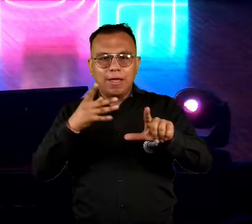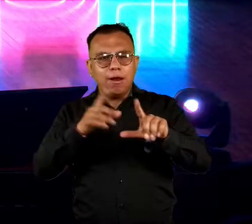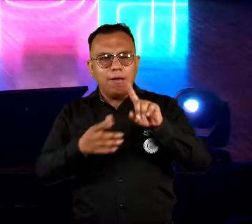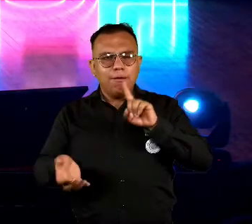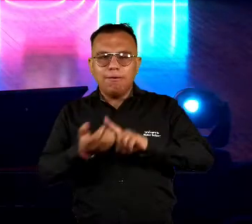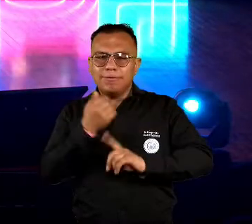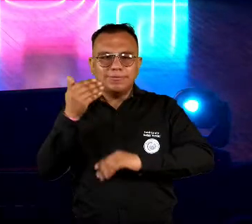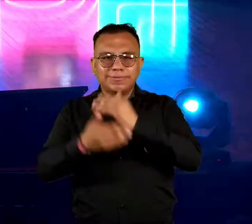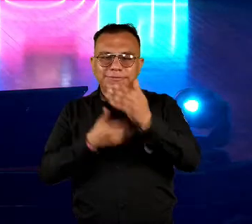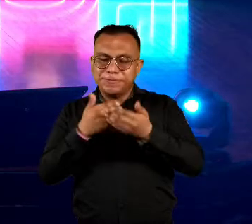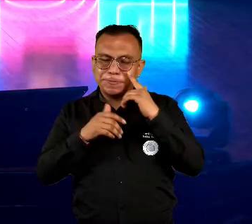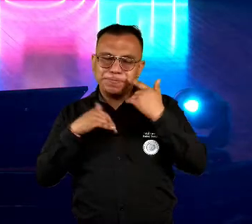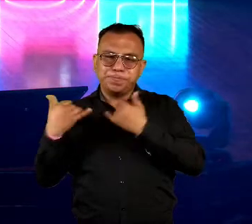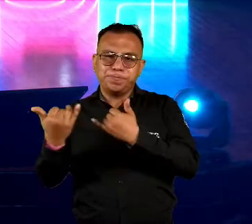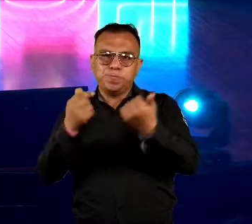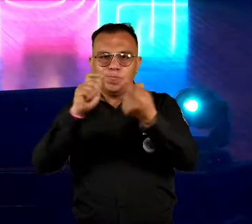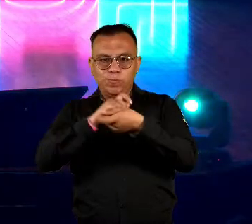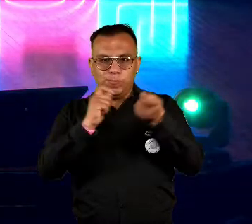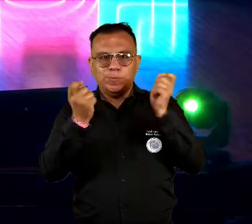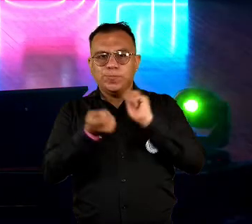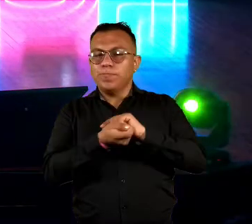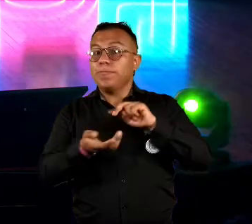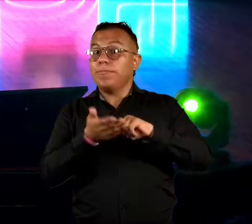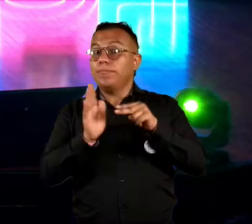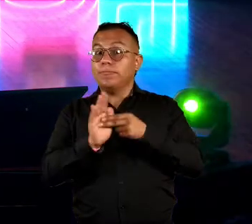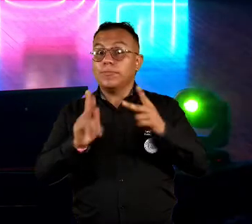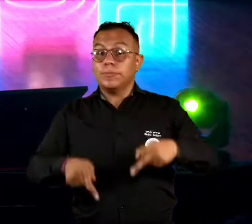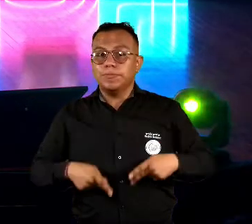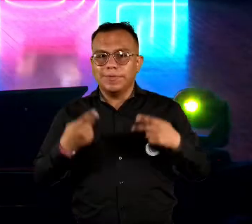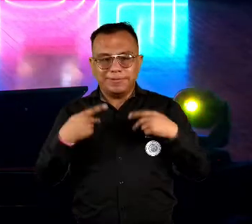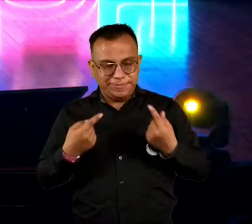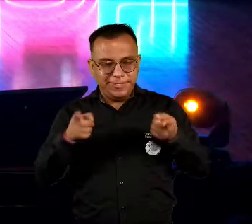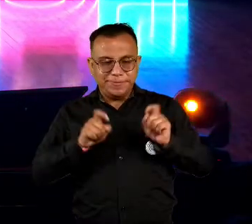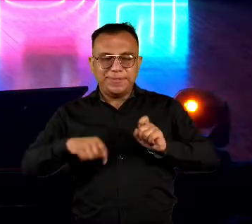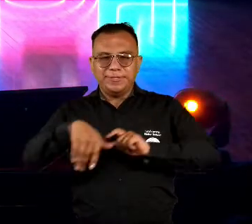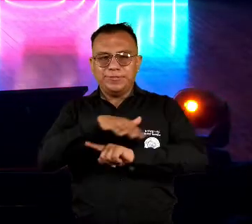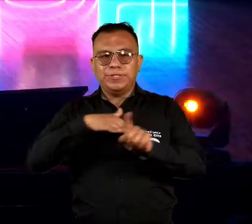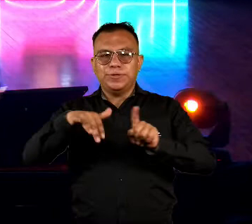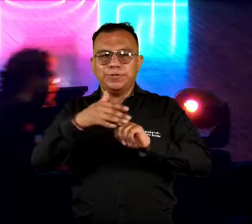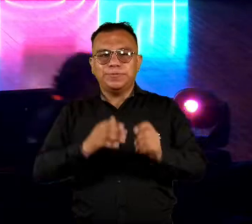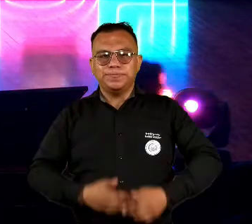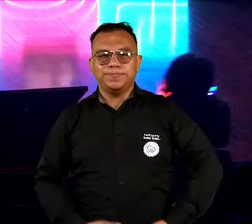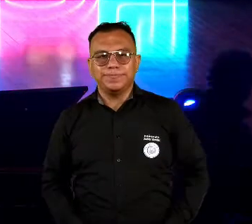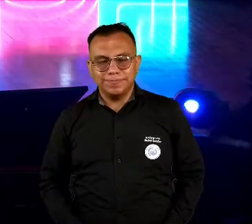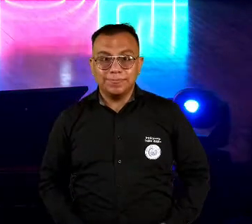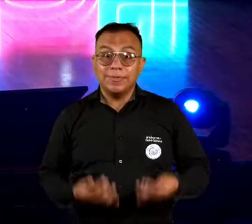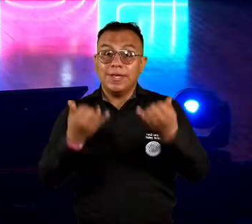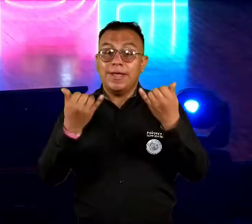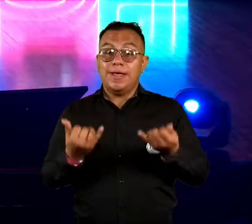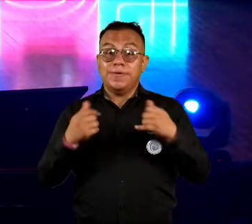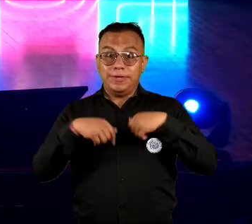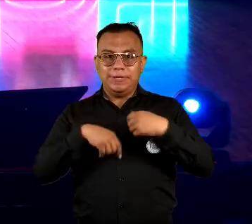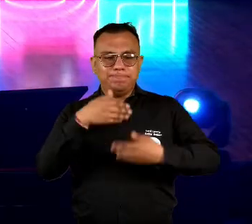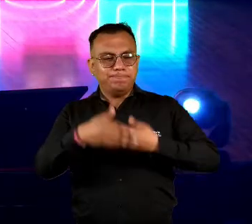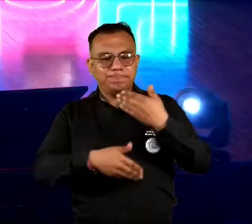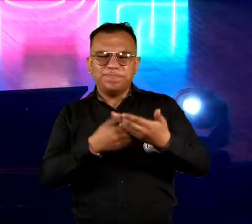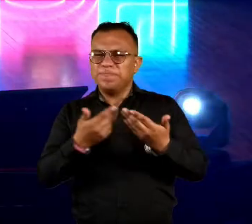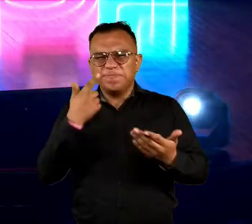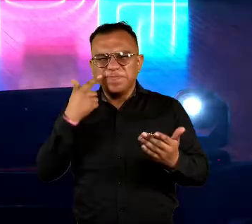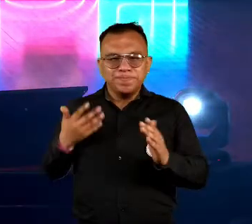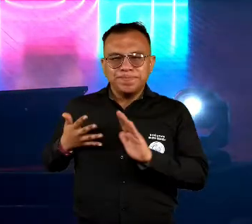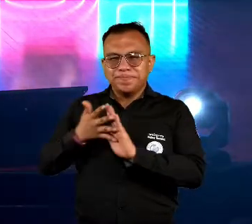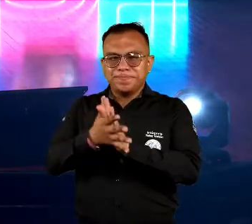convirtieran en la realidad y transformarán no solamente sus vidas sino también su entorno a continuación tenemos